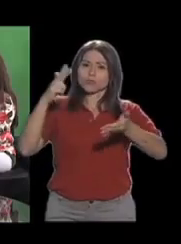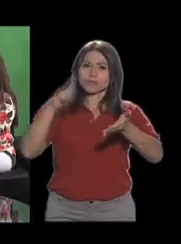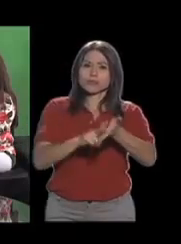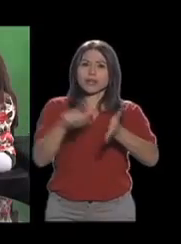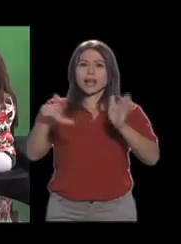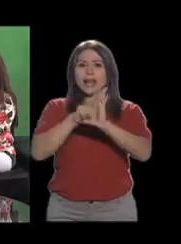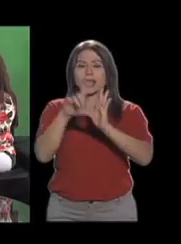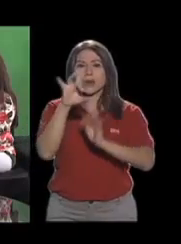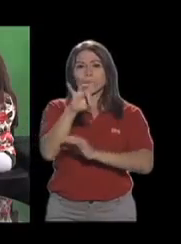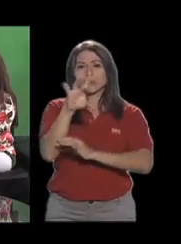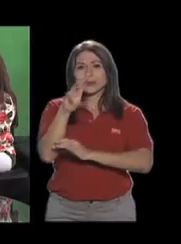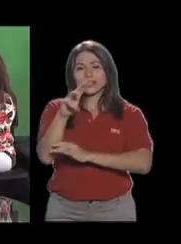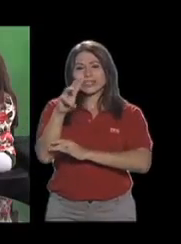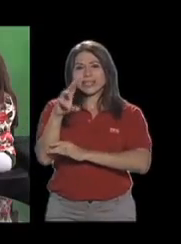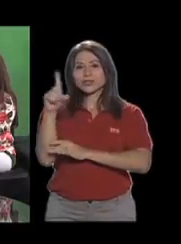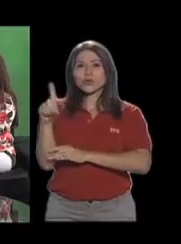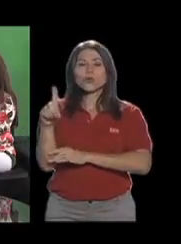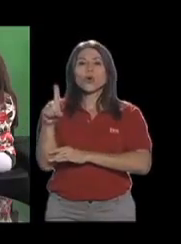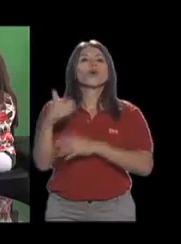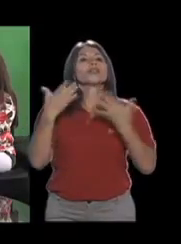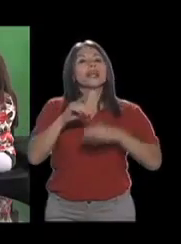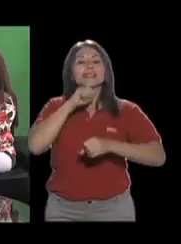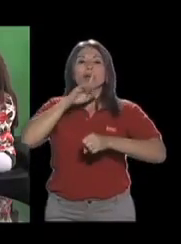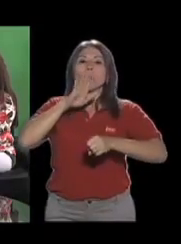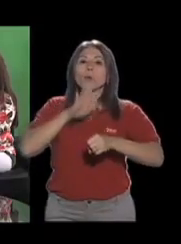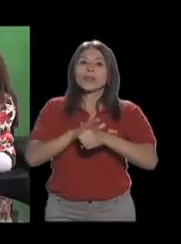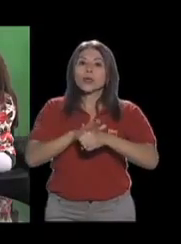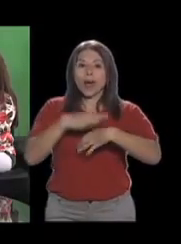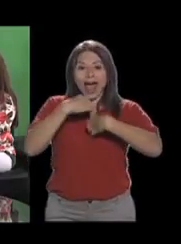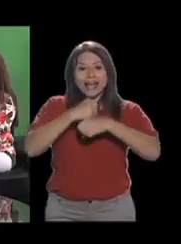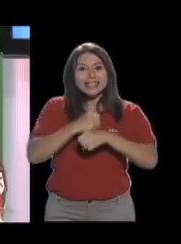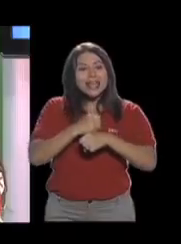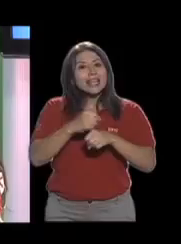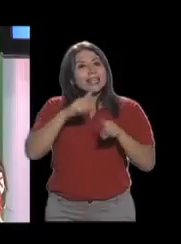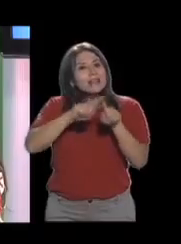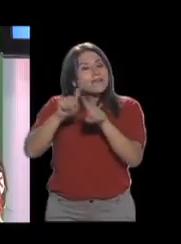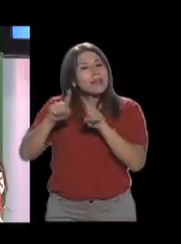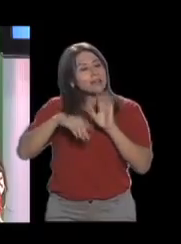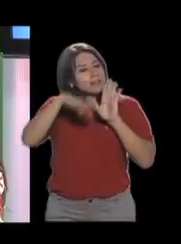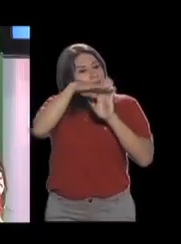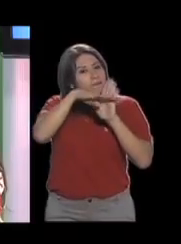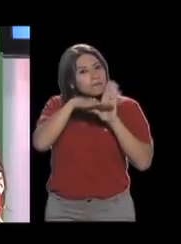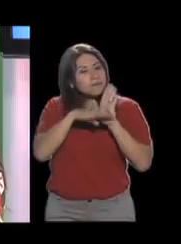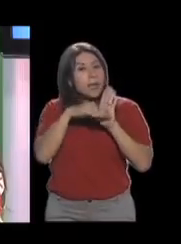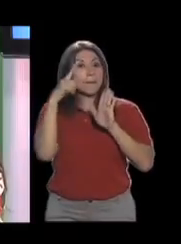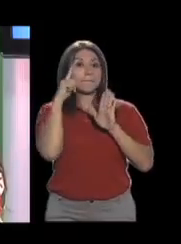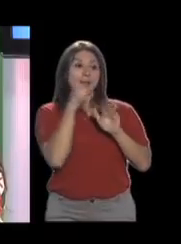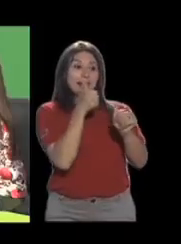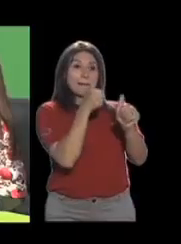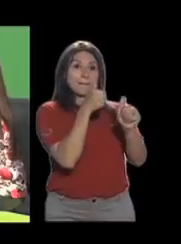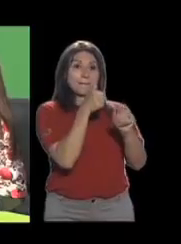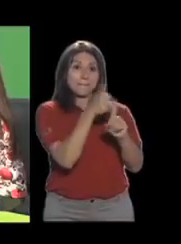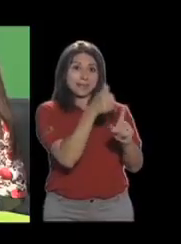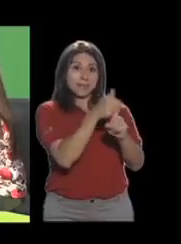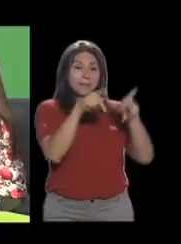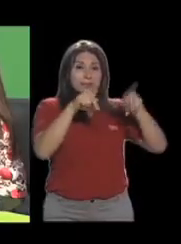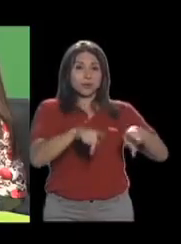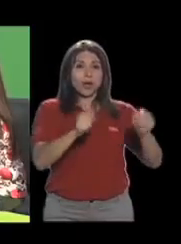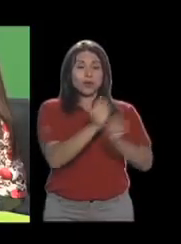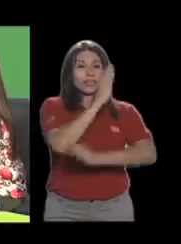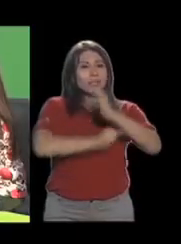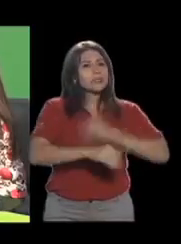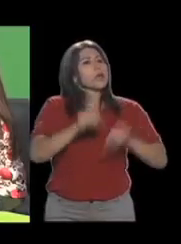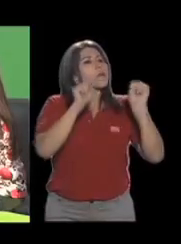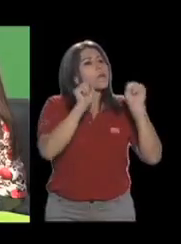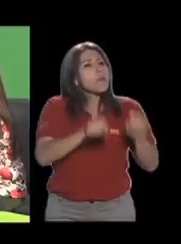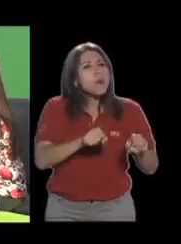comprometió a generar salvaguardas, o sea, medidas para que las personas con discapacidad puedan administrar sus bienes, puedan pedir préstamos,